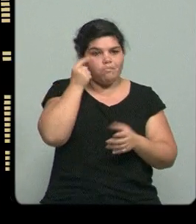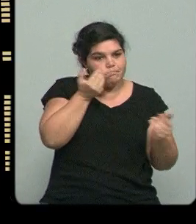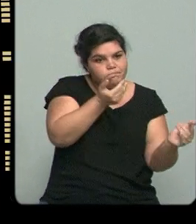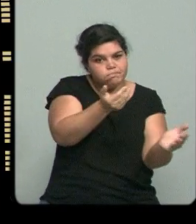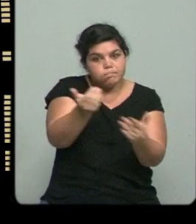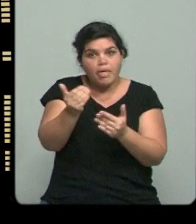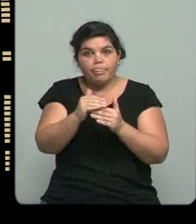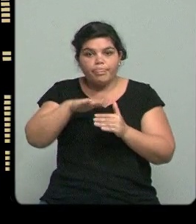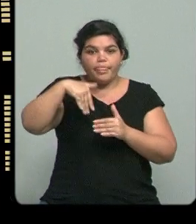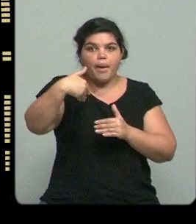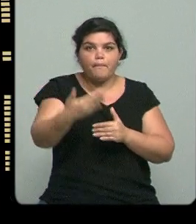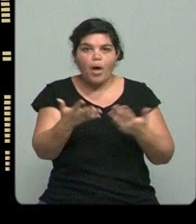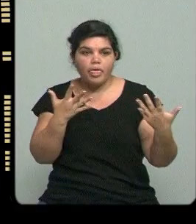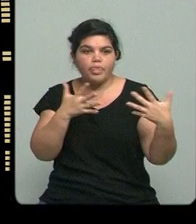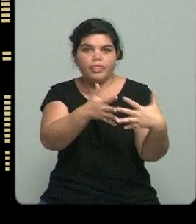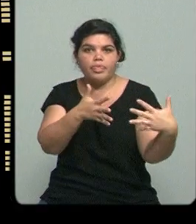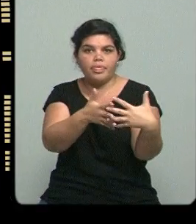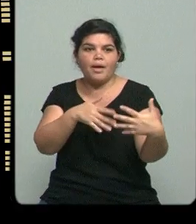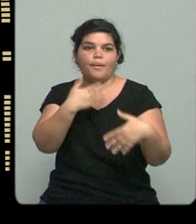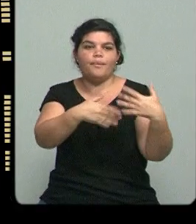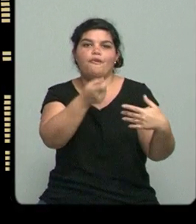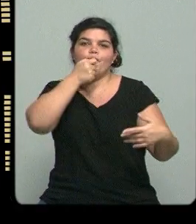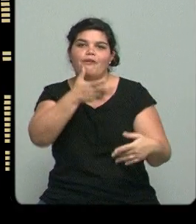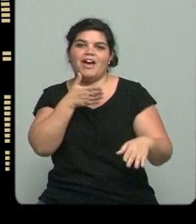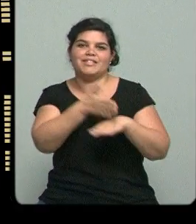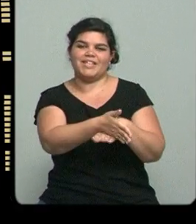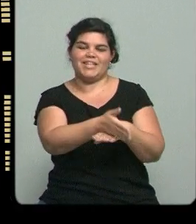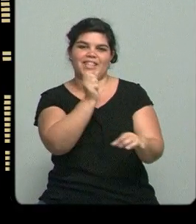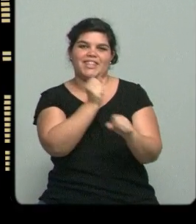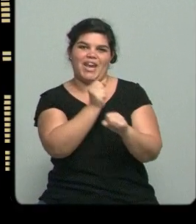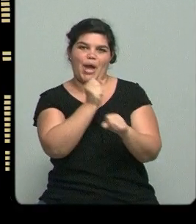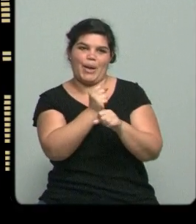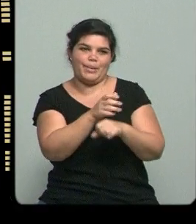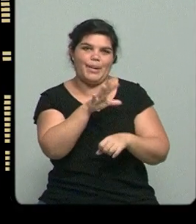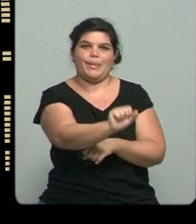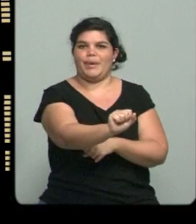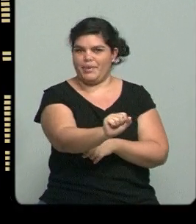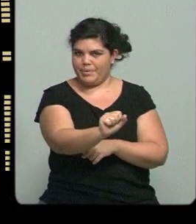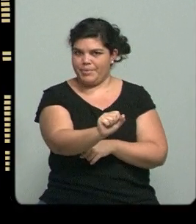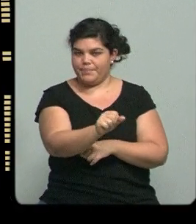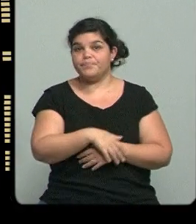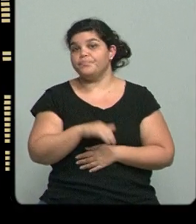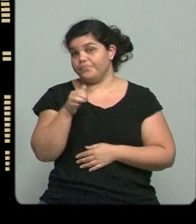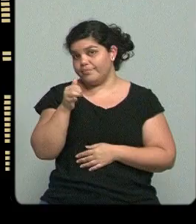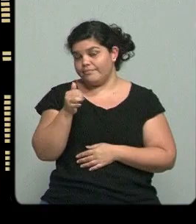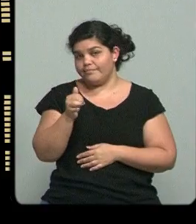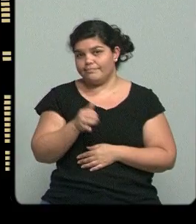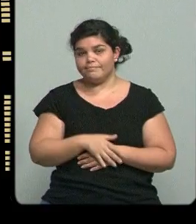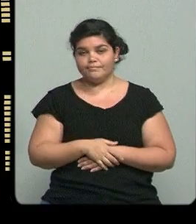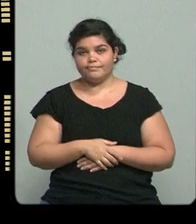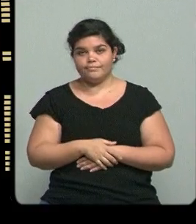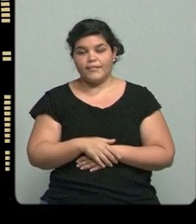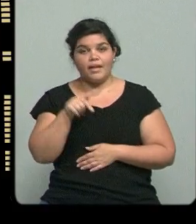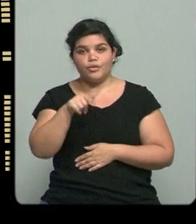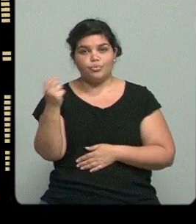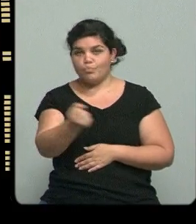ese nexo que les permite hacer más fácil el camino hacia lanzarse al mundo del trabajo, ¿no? Sí, tal